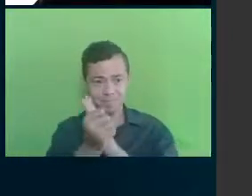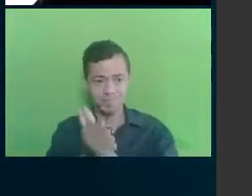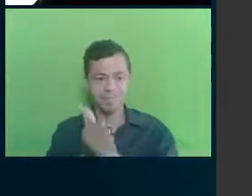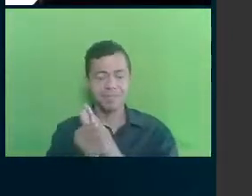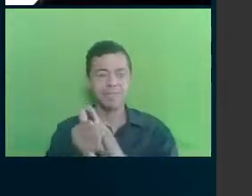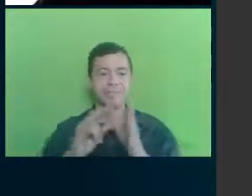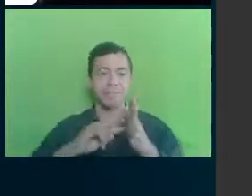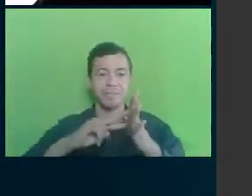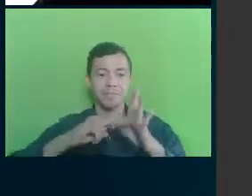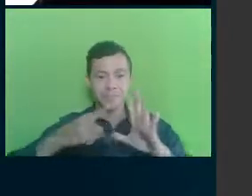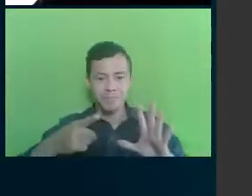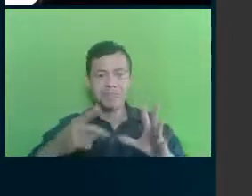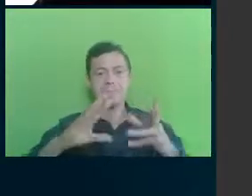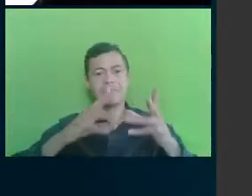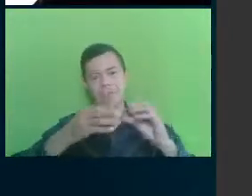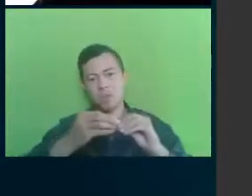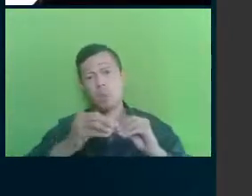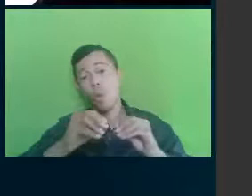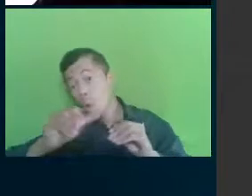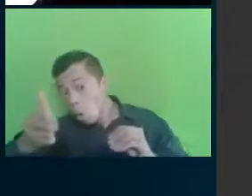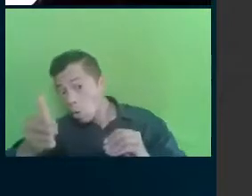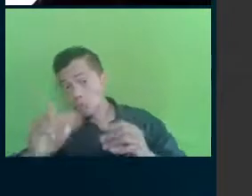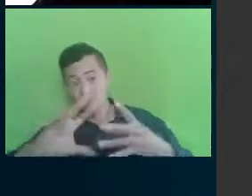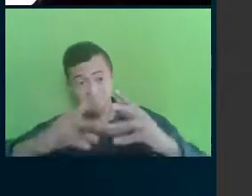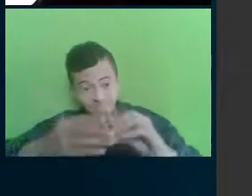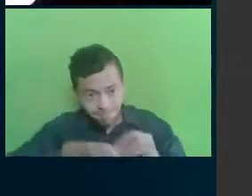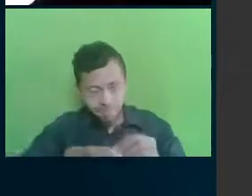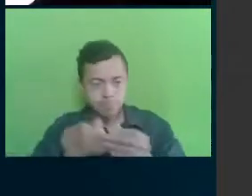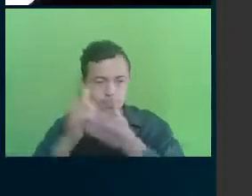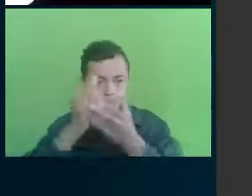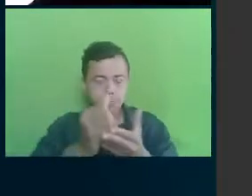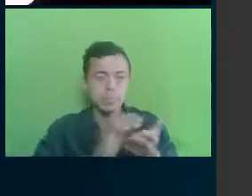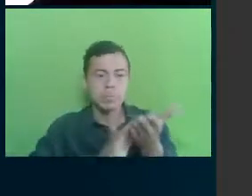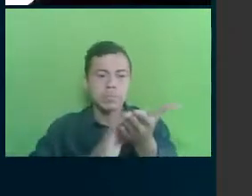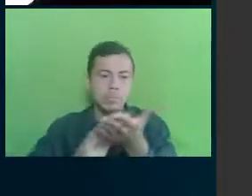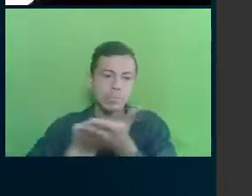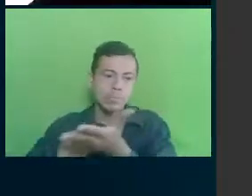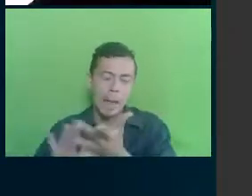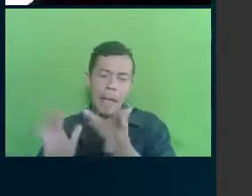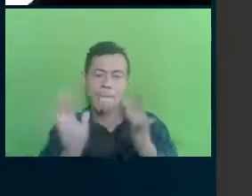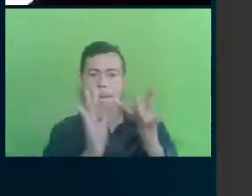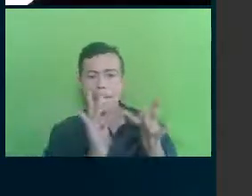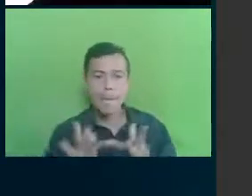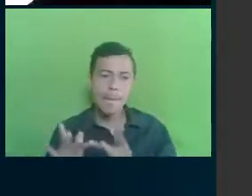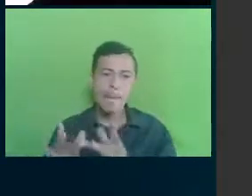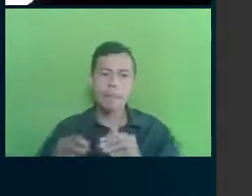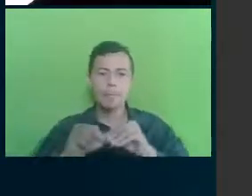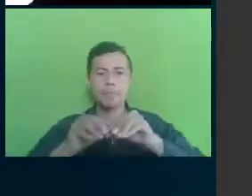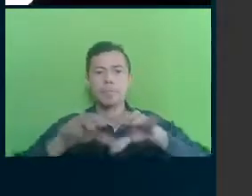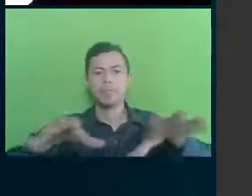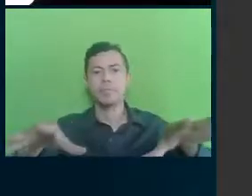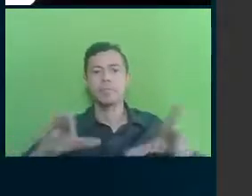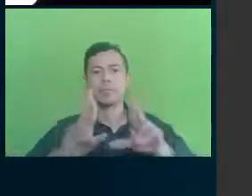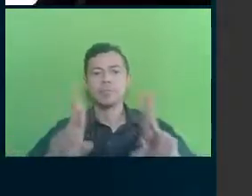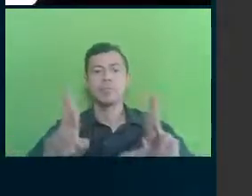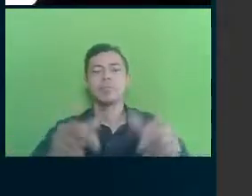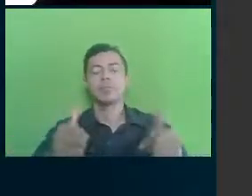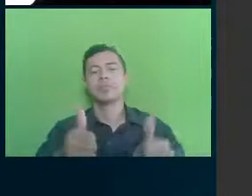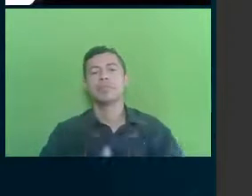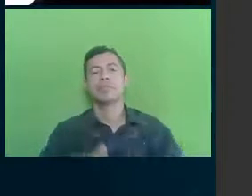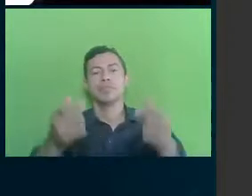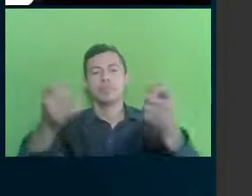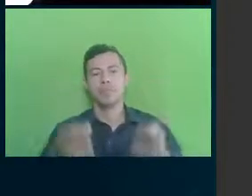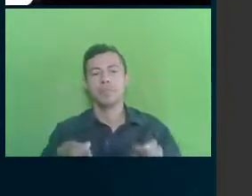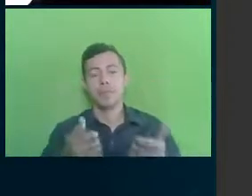realmente optimizan algoritmos y encuentran la forma más óptima de llegar a algún resultado.